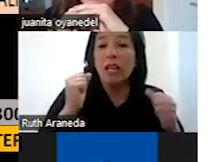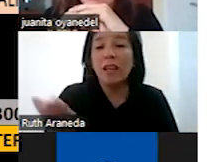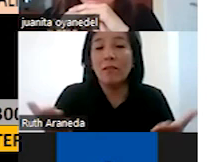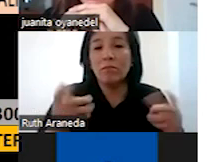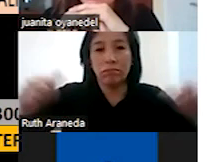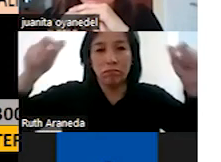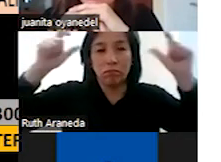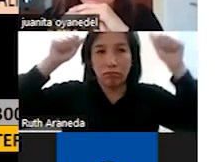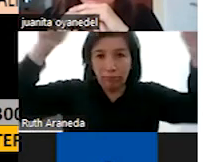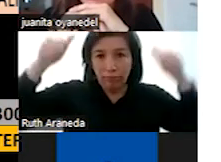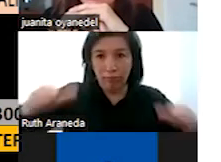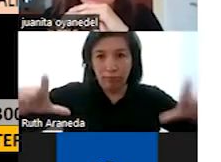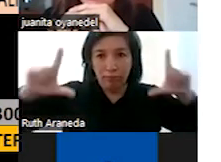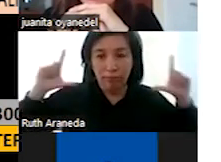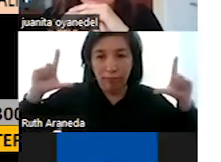anclar.